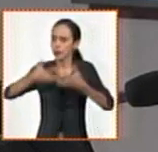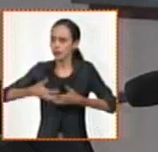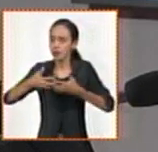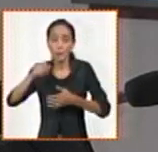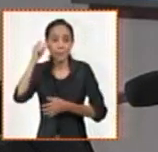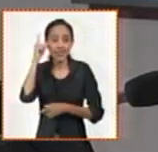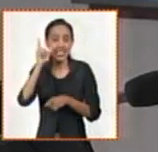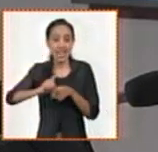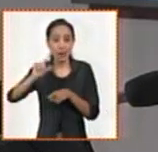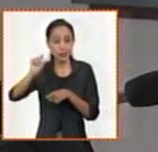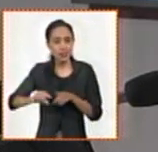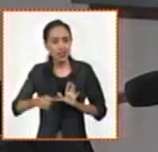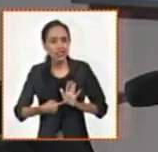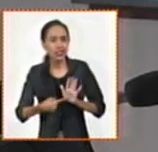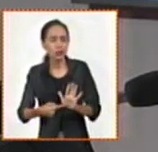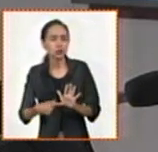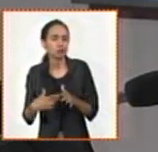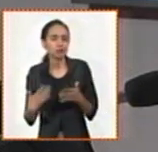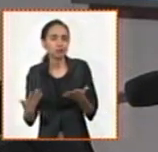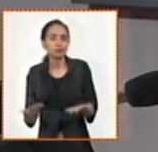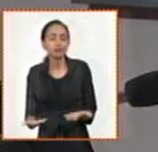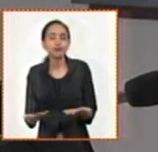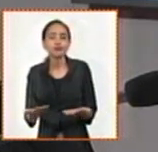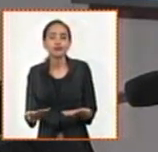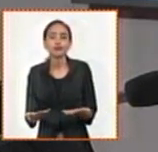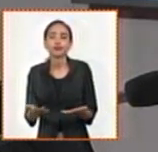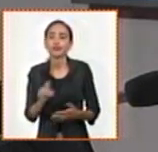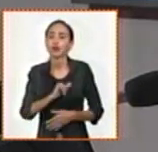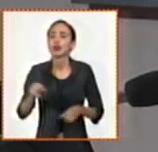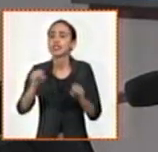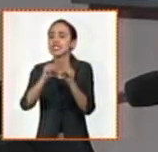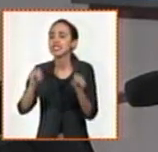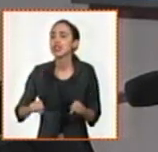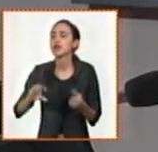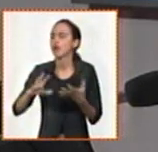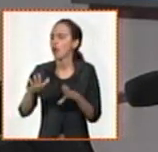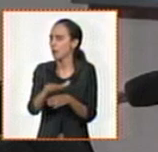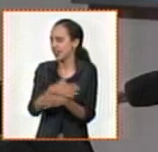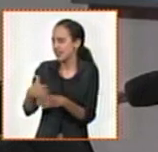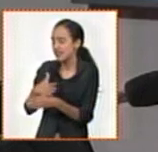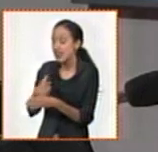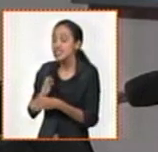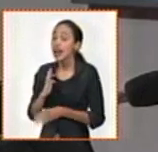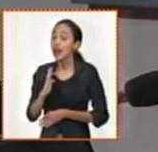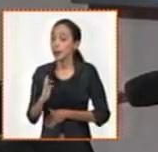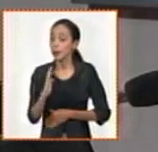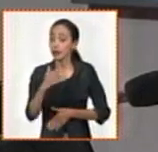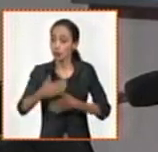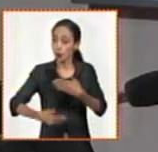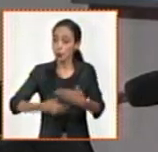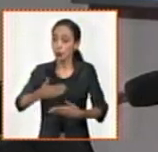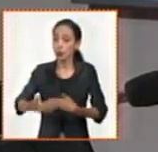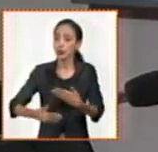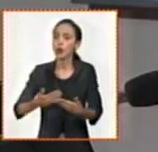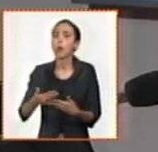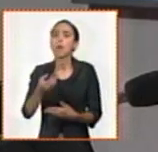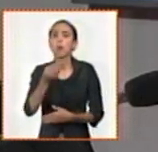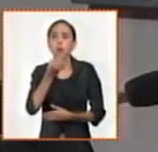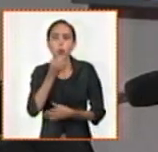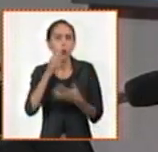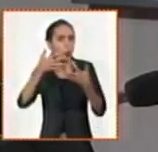experiencias campesinas nos demuestran que manejando sistemas de forma biodiversa, respetando esos procesos, podemos